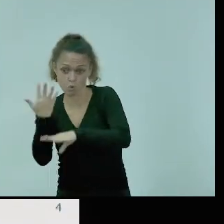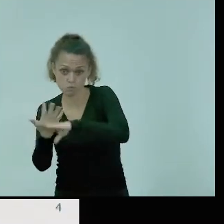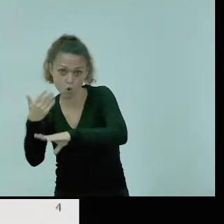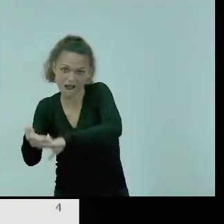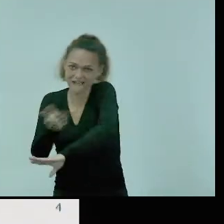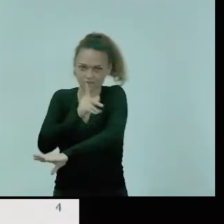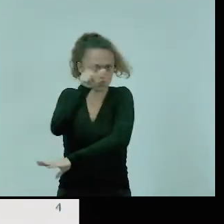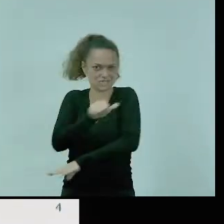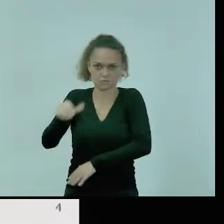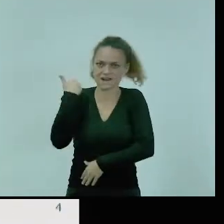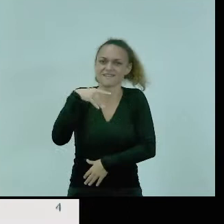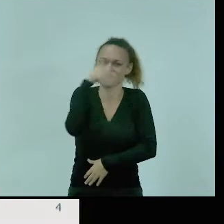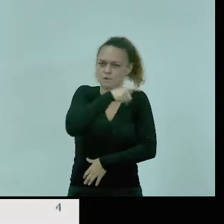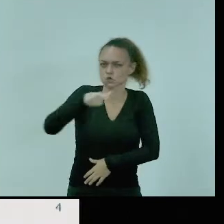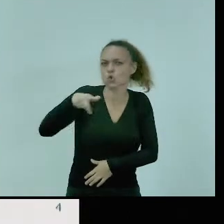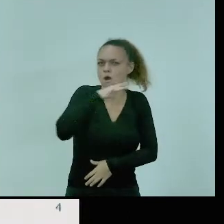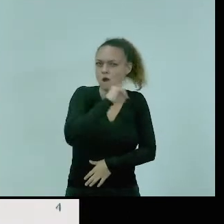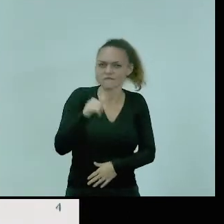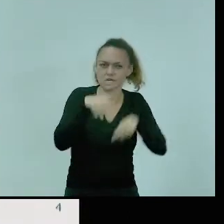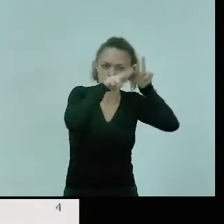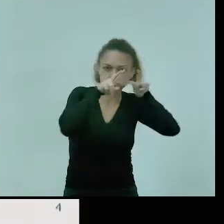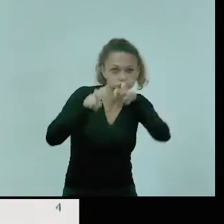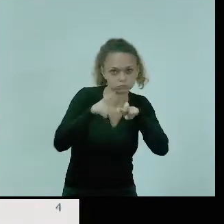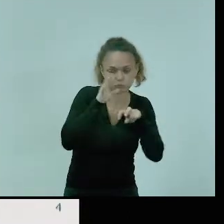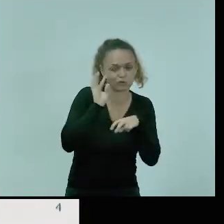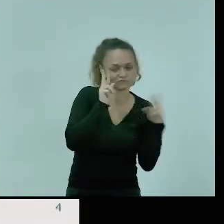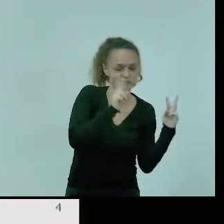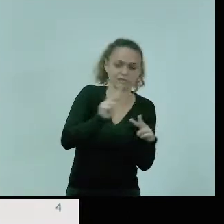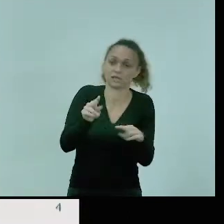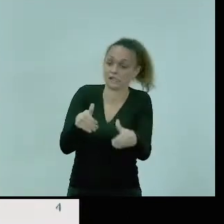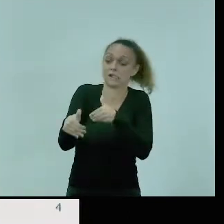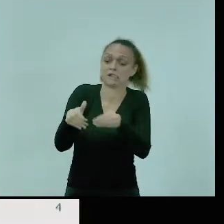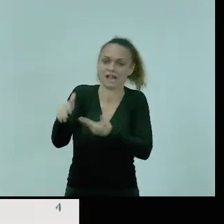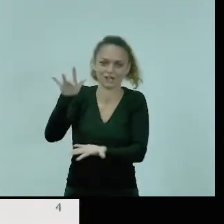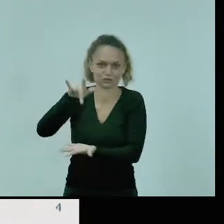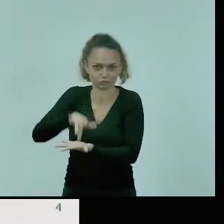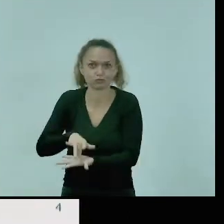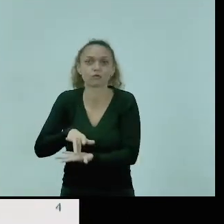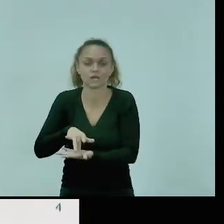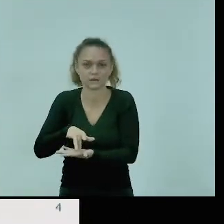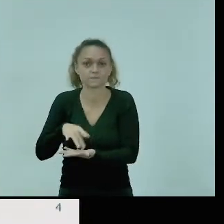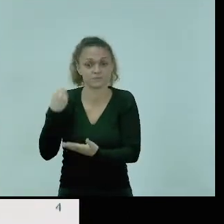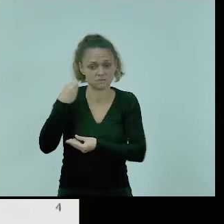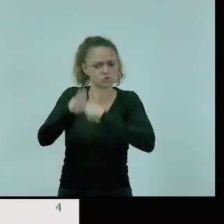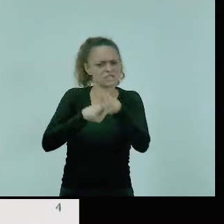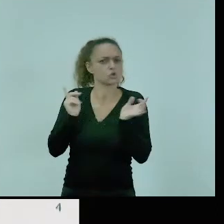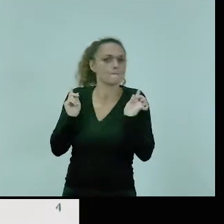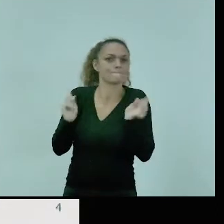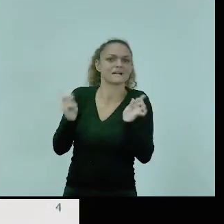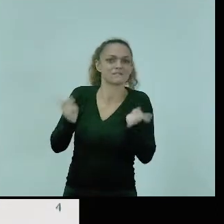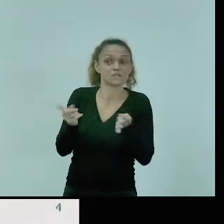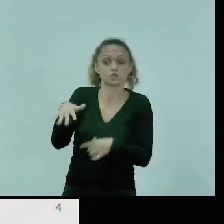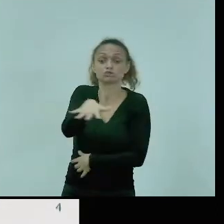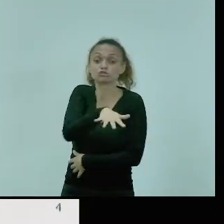equipos desplegados, porque entendíamos en la inminencia de lo que iba a ocurrir Incluso se hizo una previsión de cuál iba a ser la zona